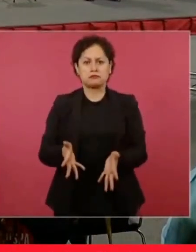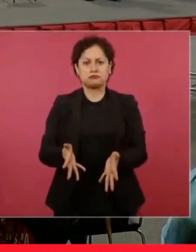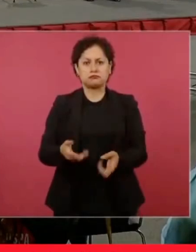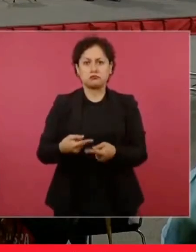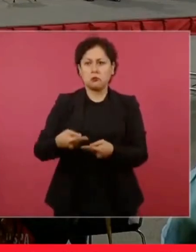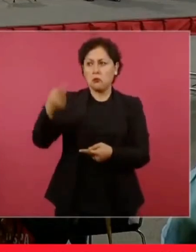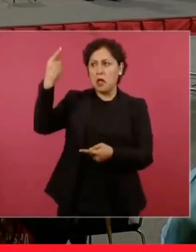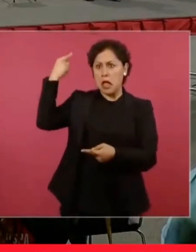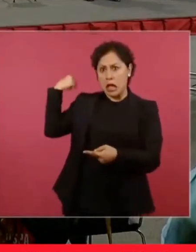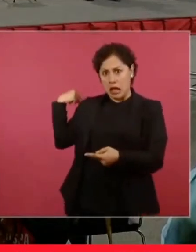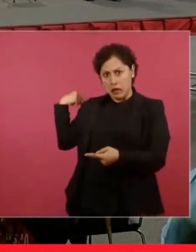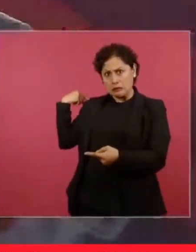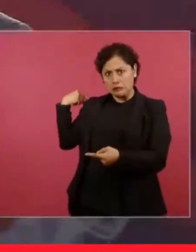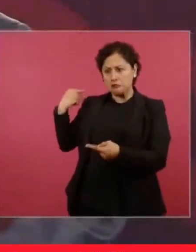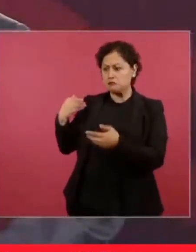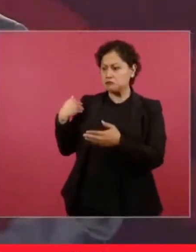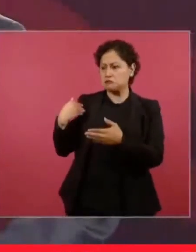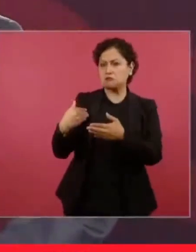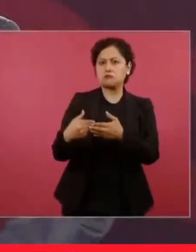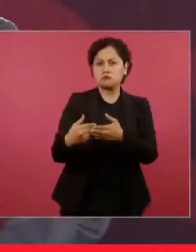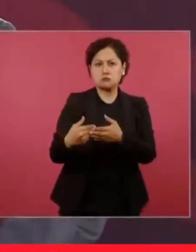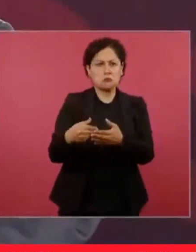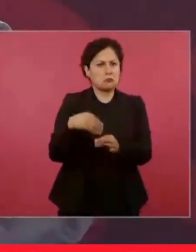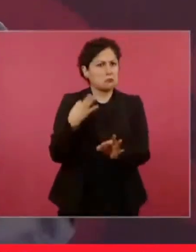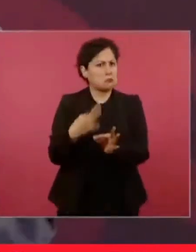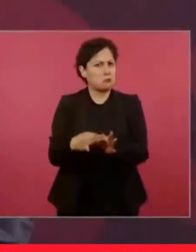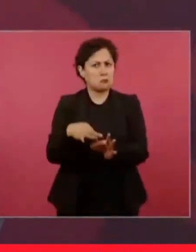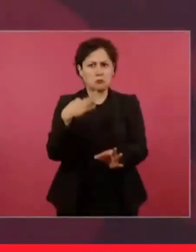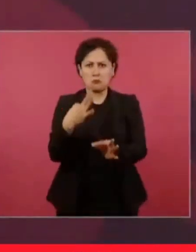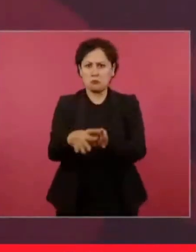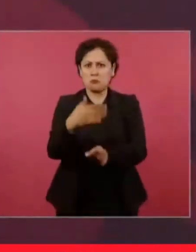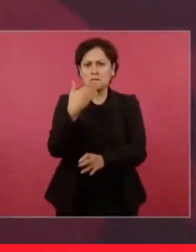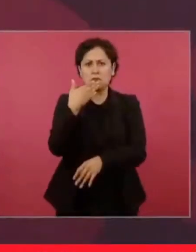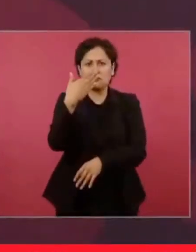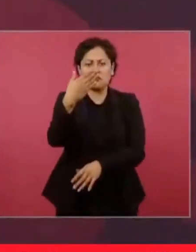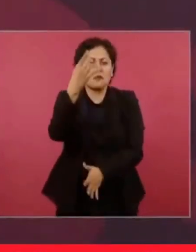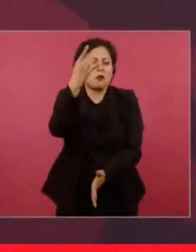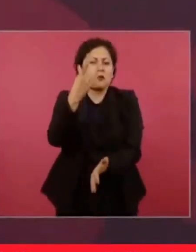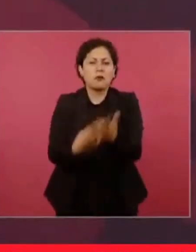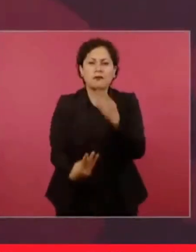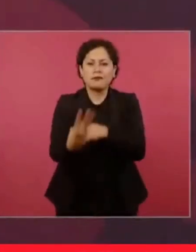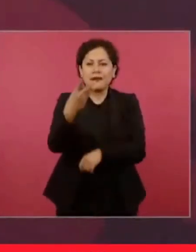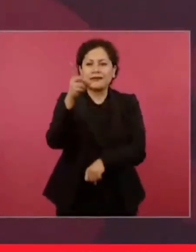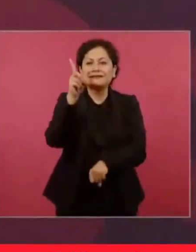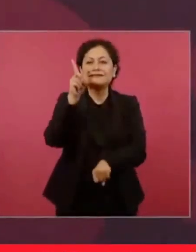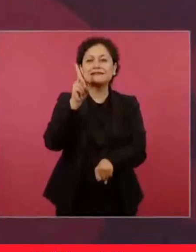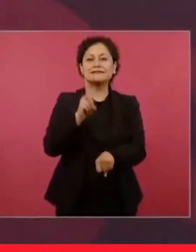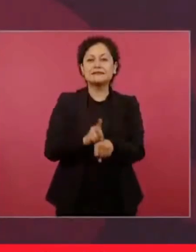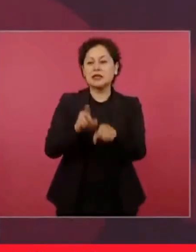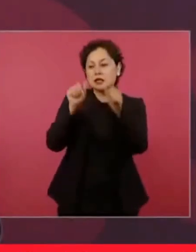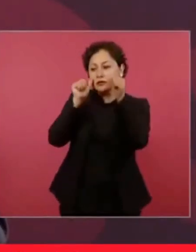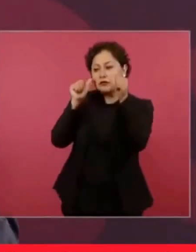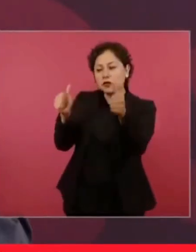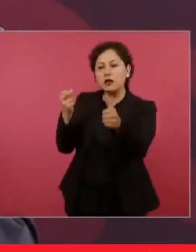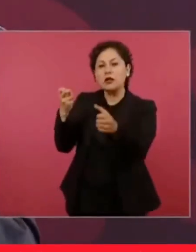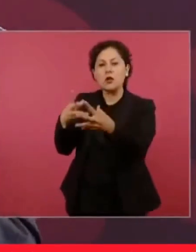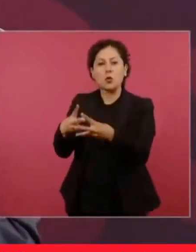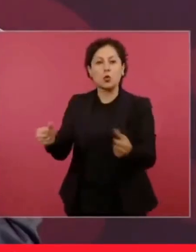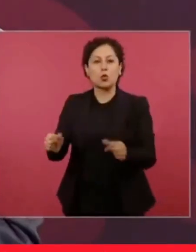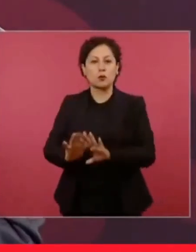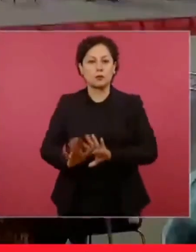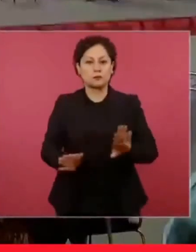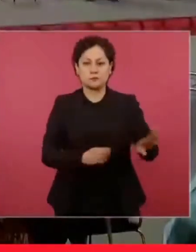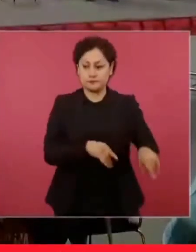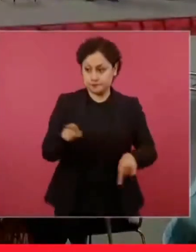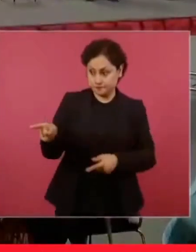operando estos últimos años. Vamos entonces a presentarlo. Van a participar el director de